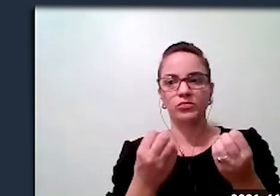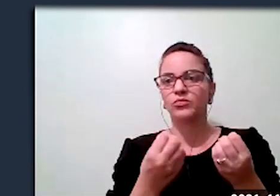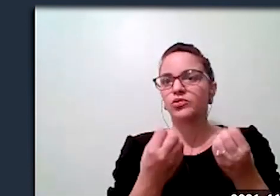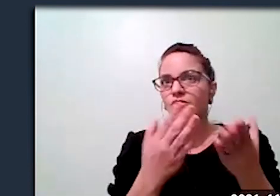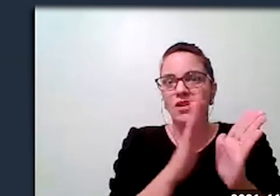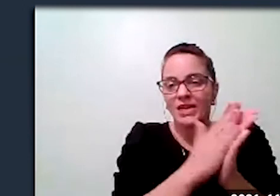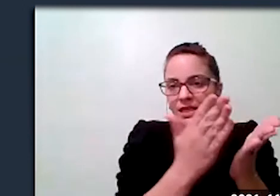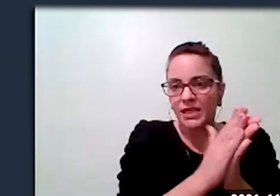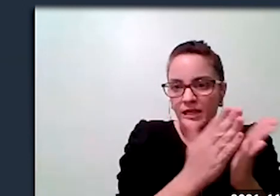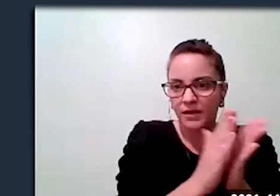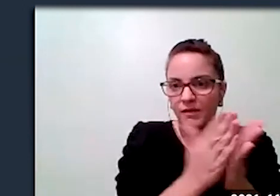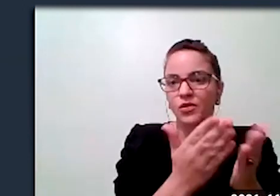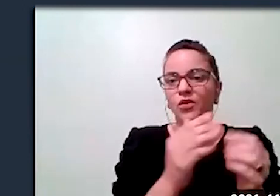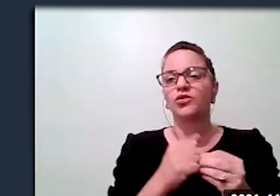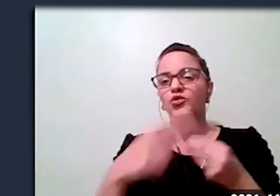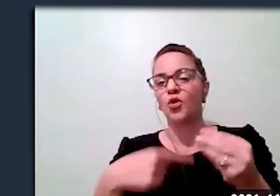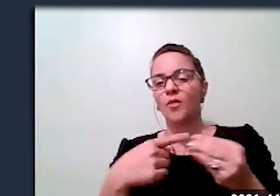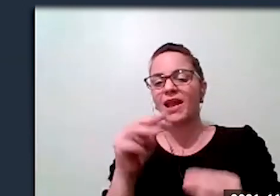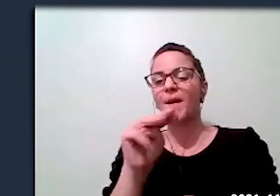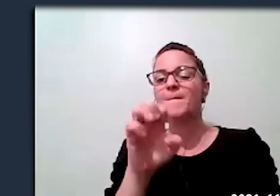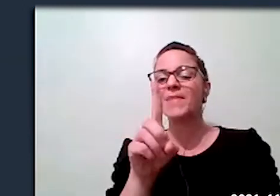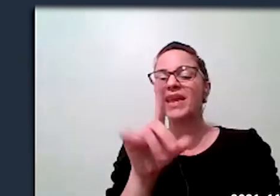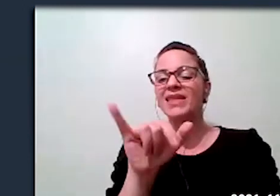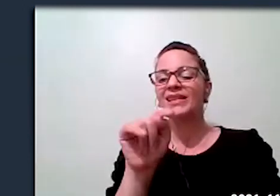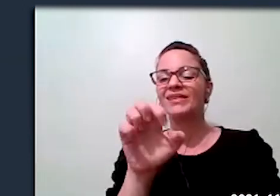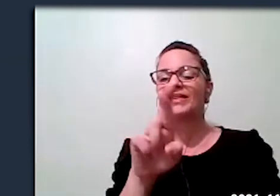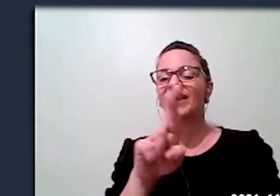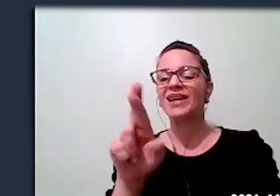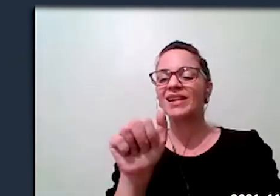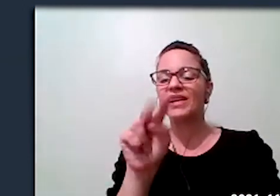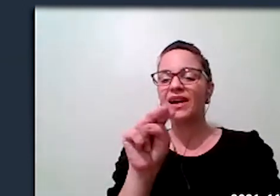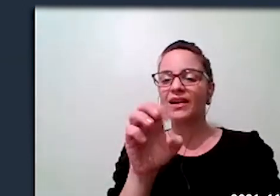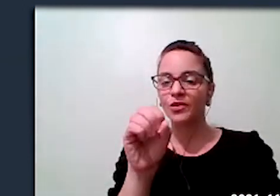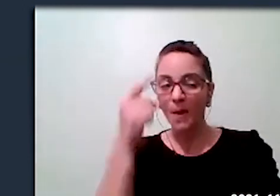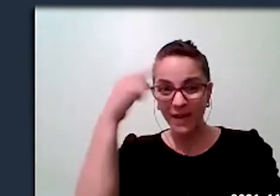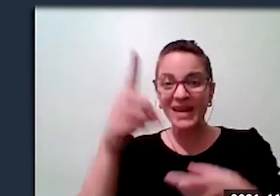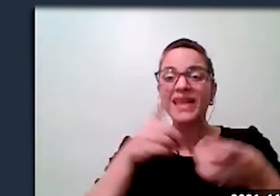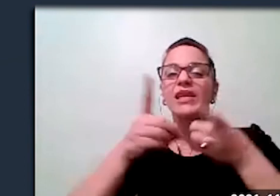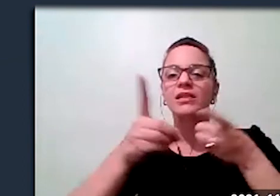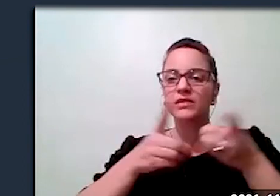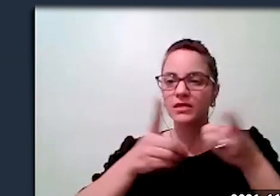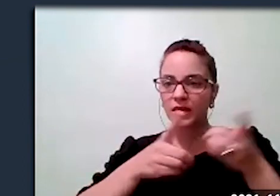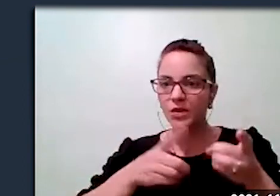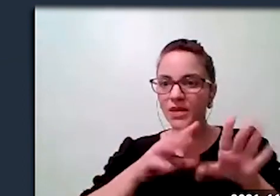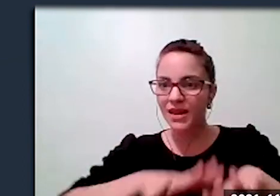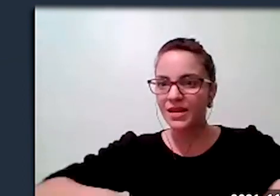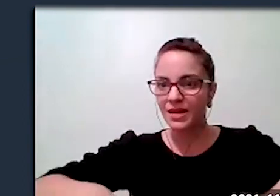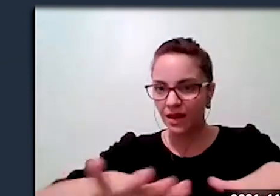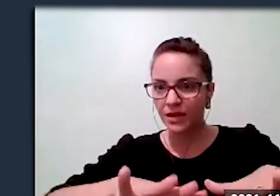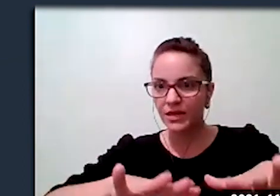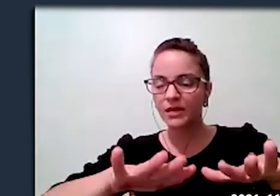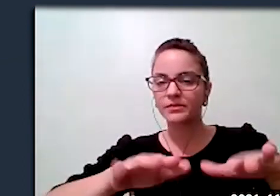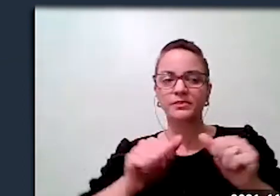el Mediterráneo, para describir ese estuario que sigue siendo